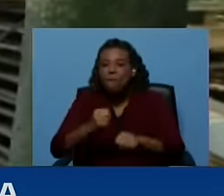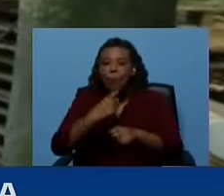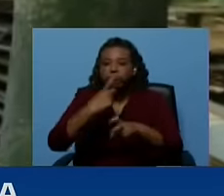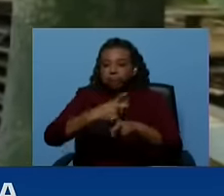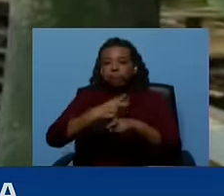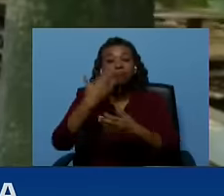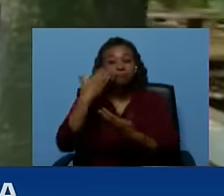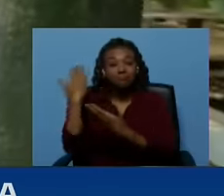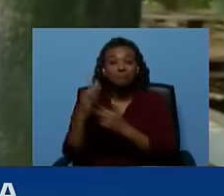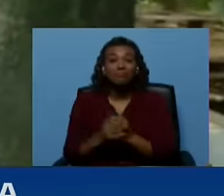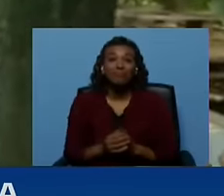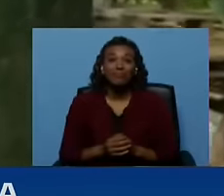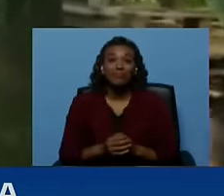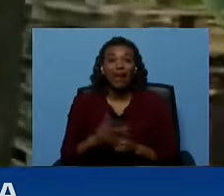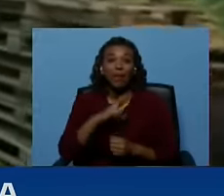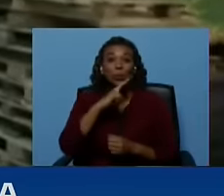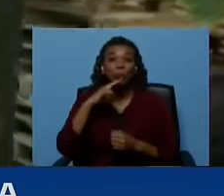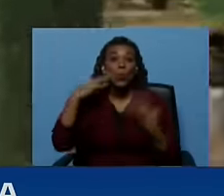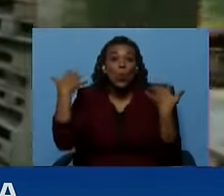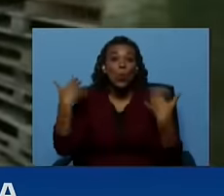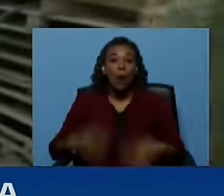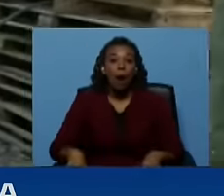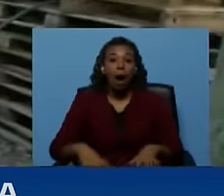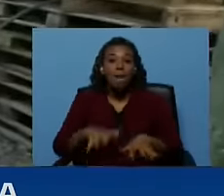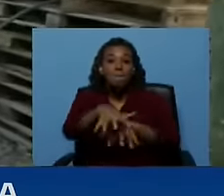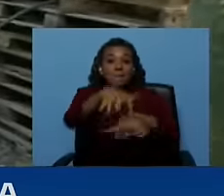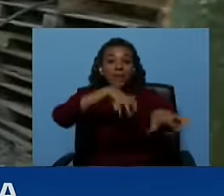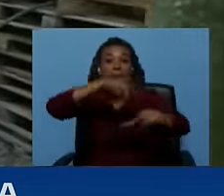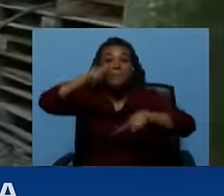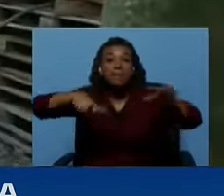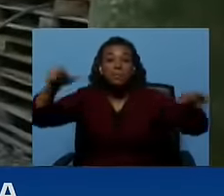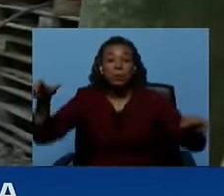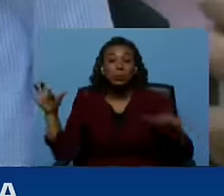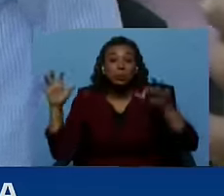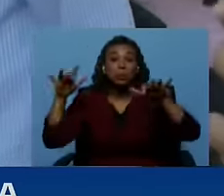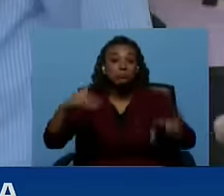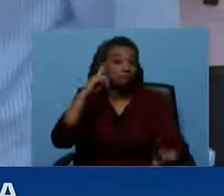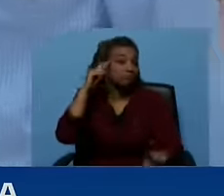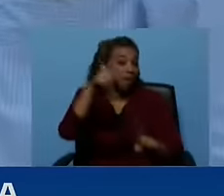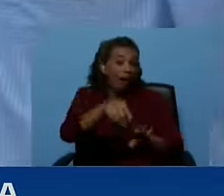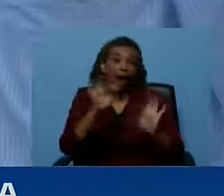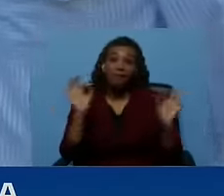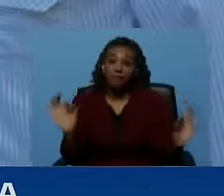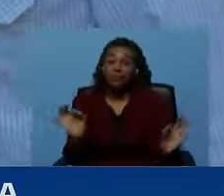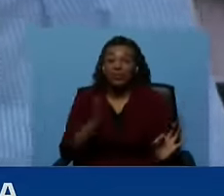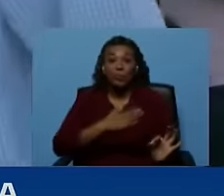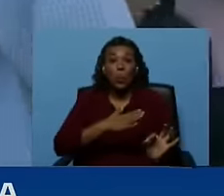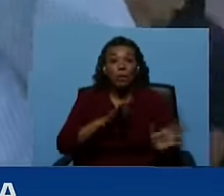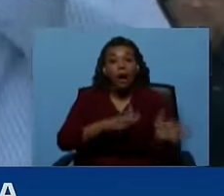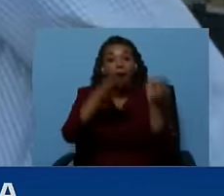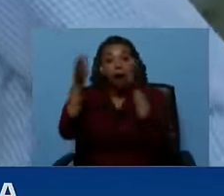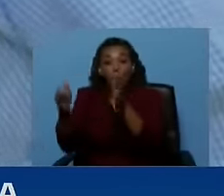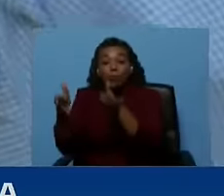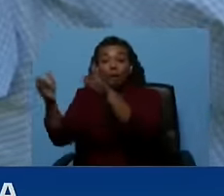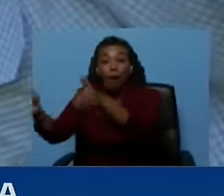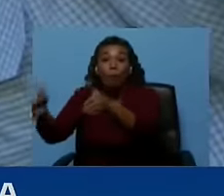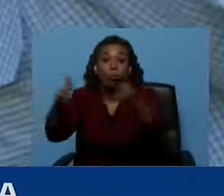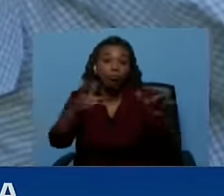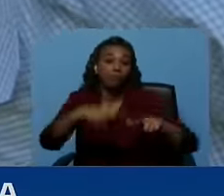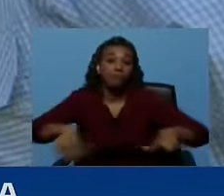ah mira aquí comemos un ejército chica bueno es para eso está aquí una ya está la otra está